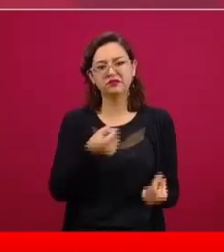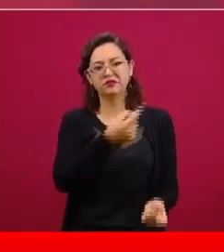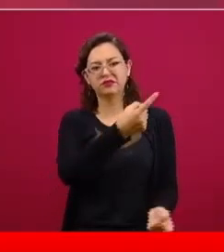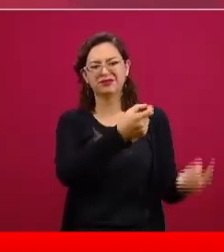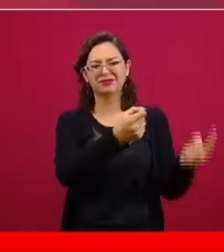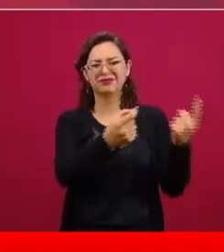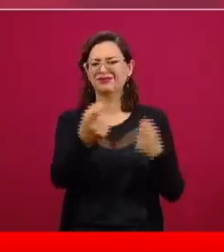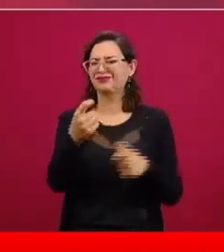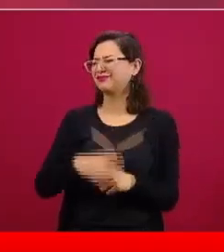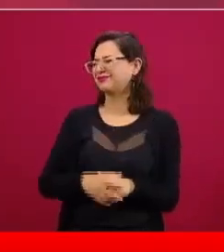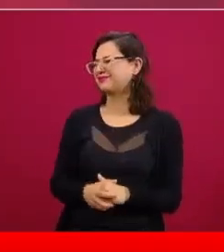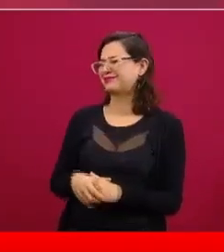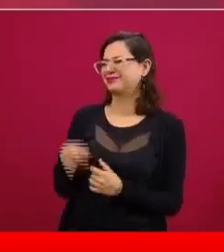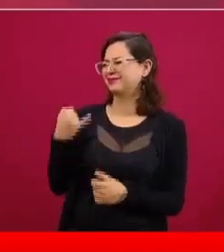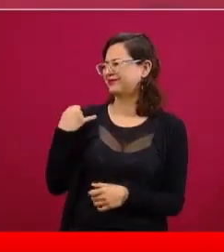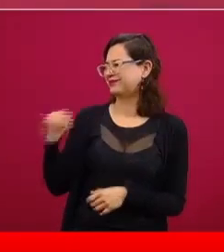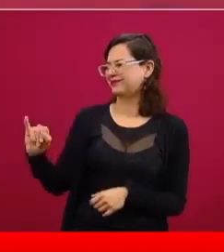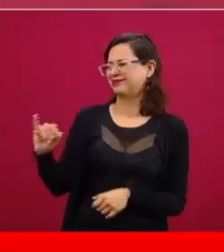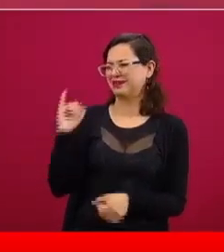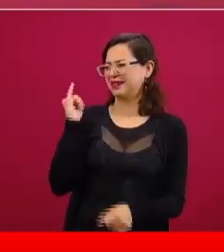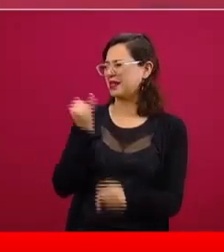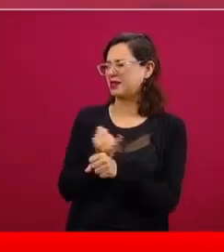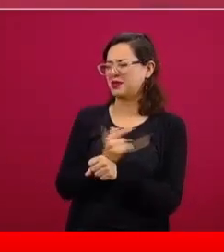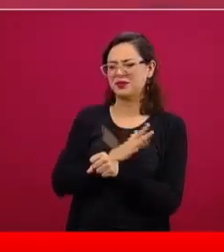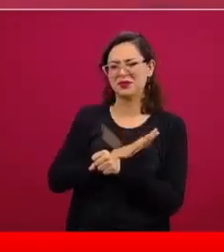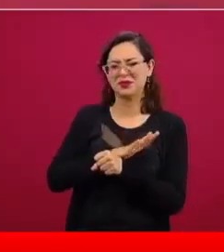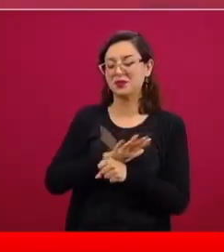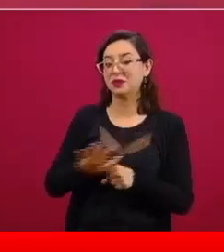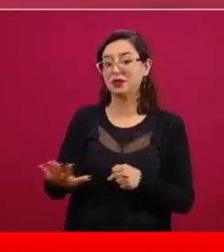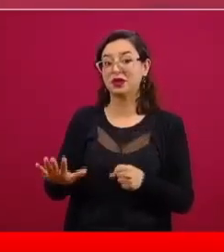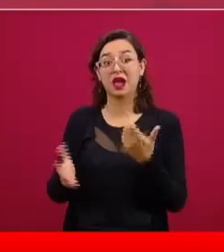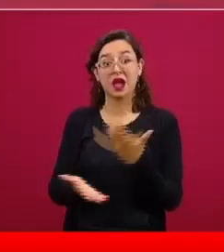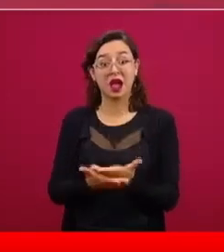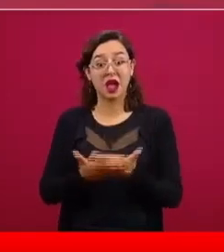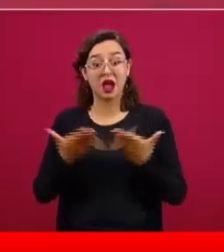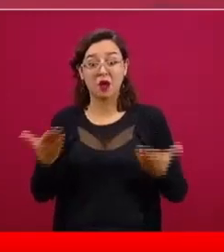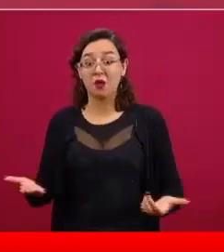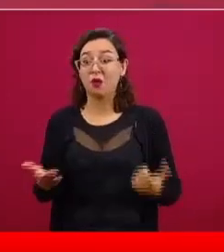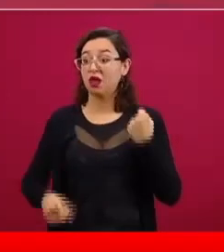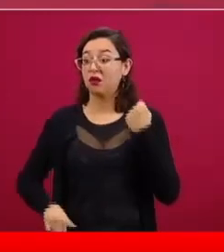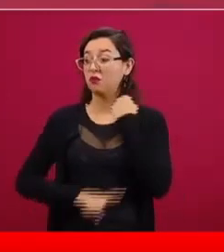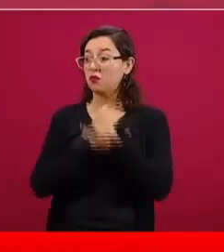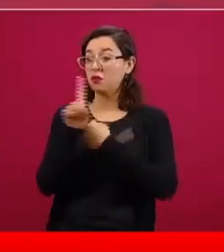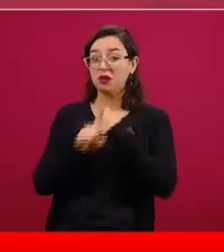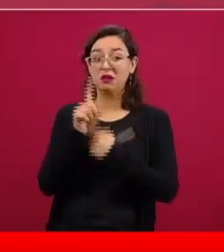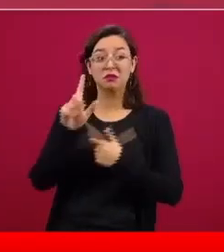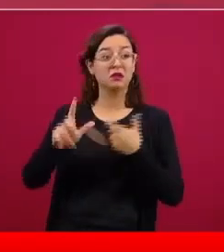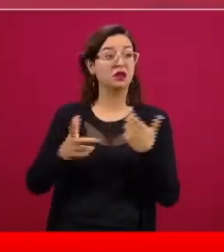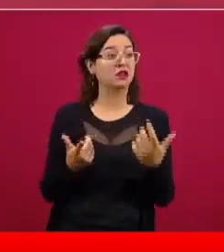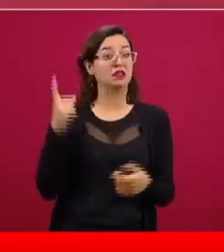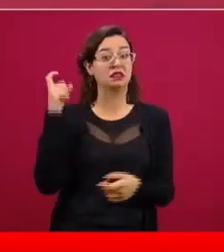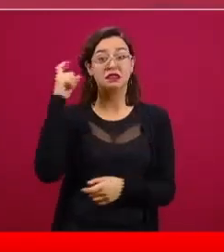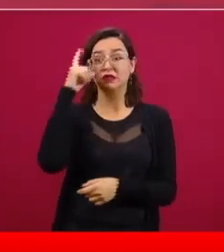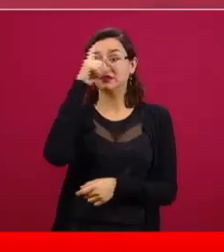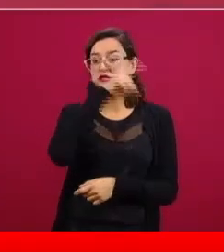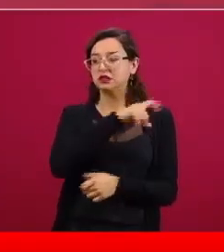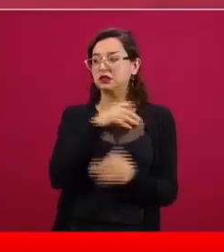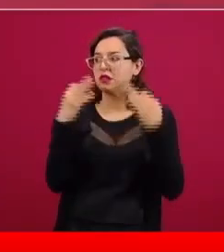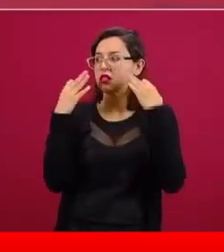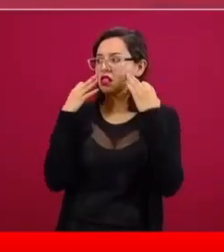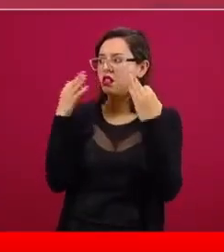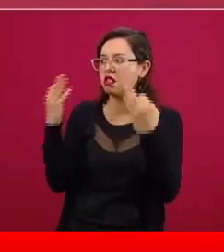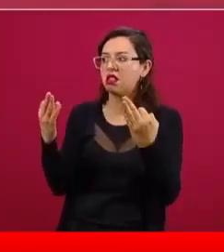se iba a poder así. Ahora, en momentos difíciles, va a quedar de